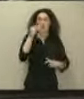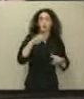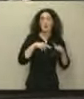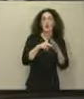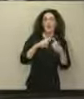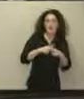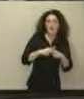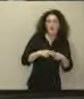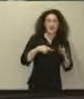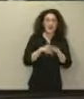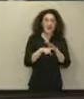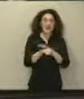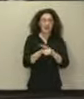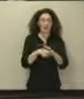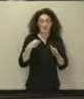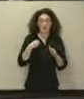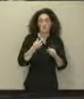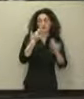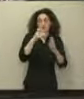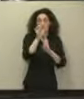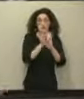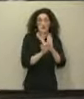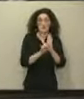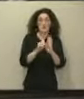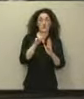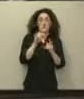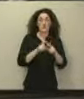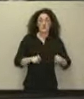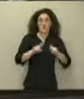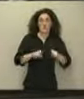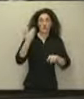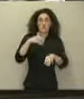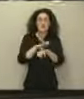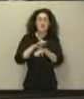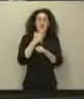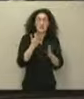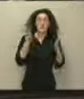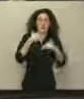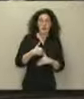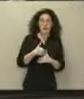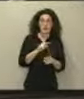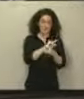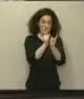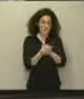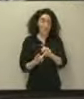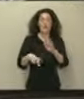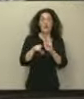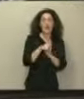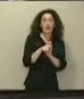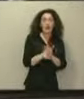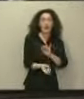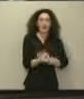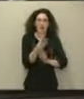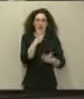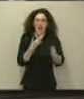que era esa el programa informático esa aplicación informática de que no se disponía a la consejería las modificaciones legales aparecen ahora